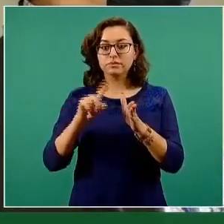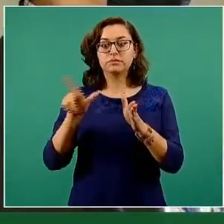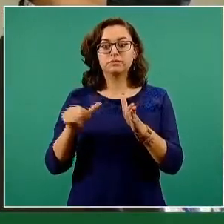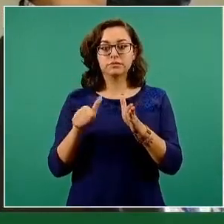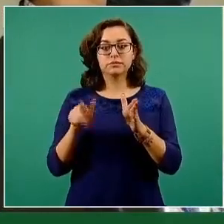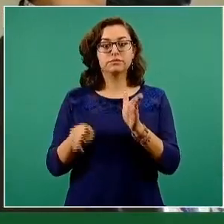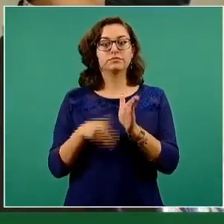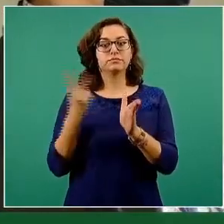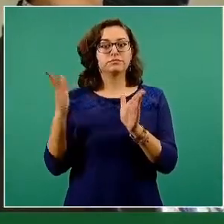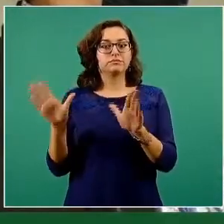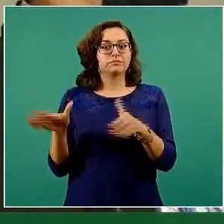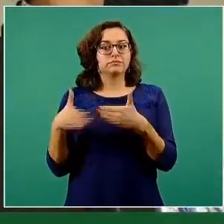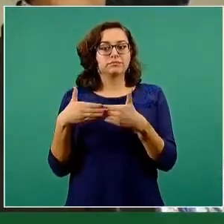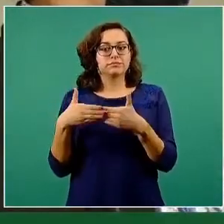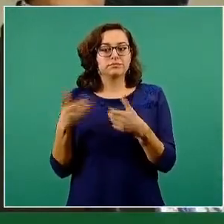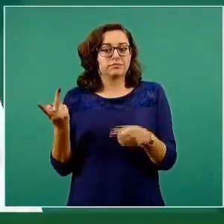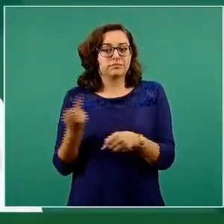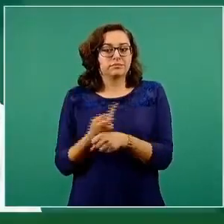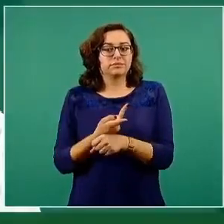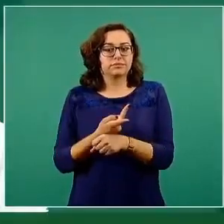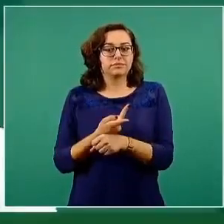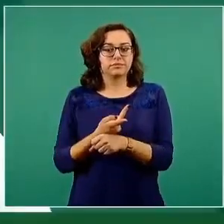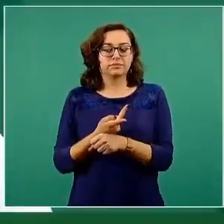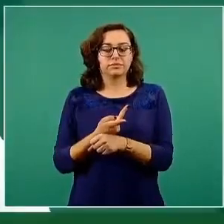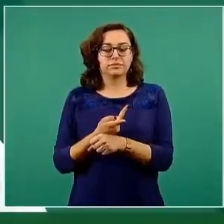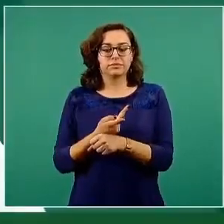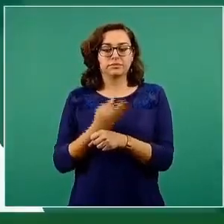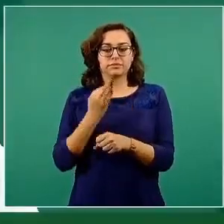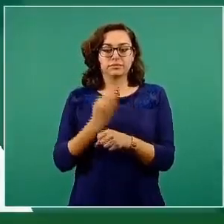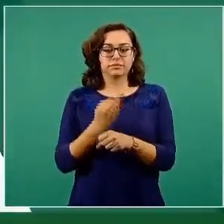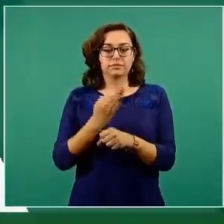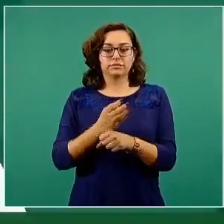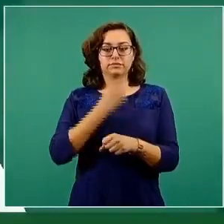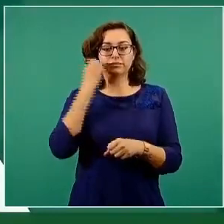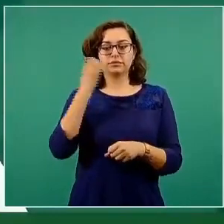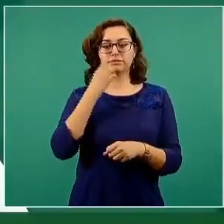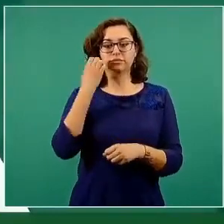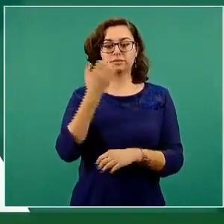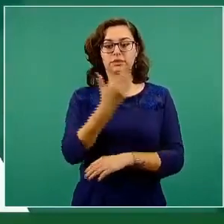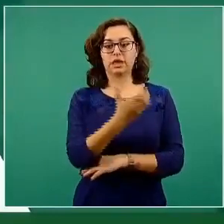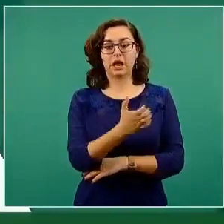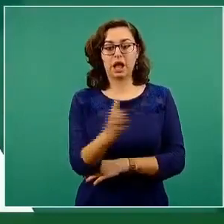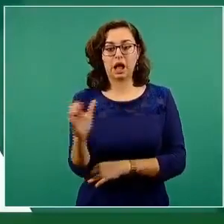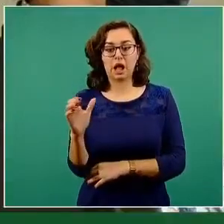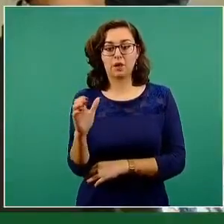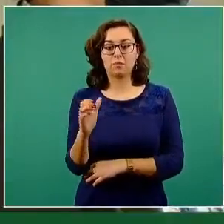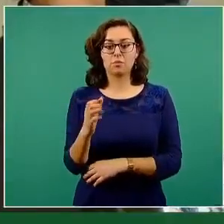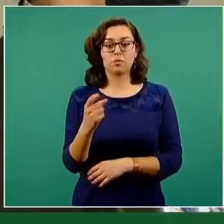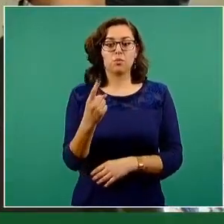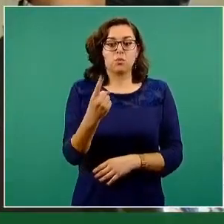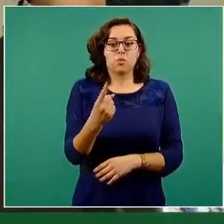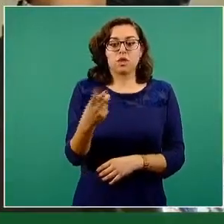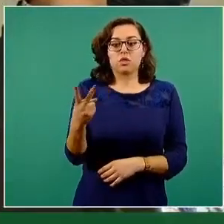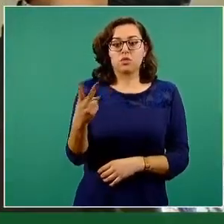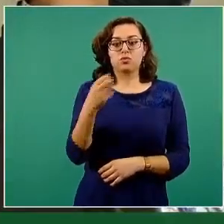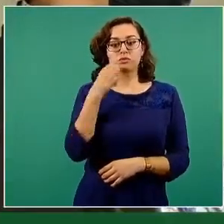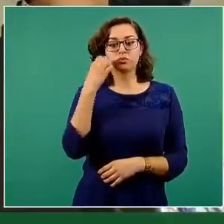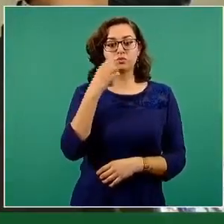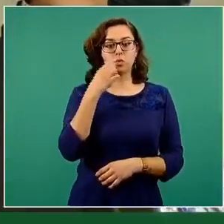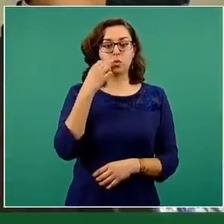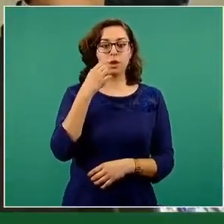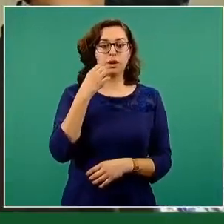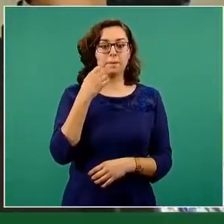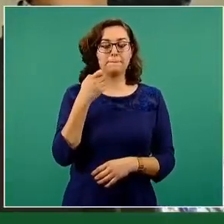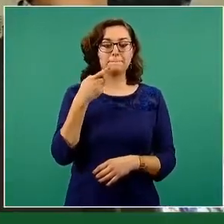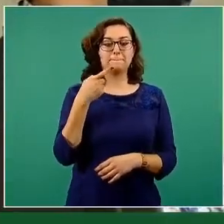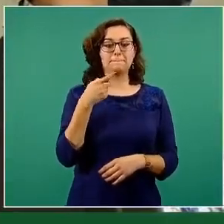protocolo, digamos, ahorita es en escuelas que son rurales, ¿no? Y que tienen una escuela o dos escuelas para la comunidad, pero ¿qué va a